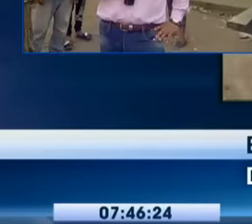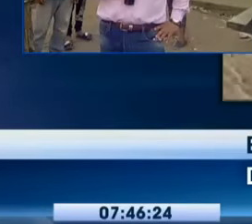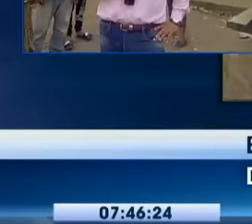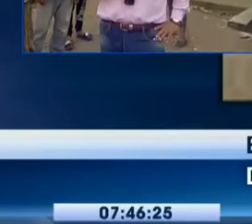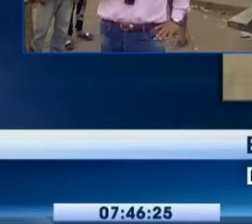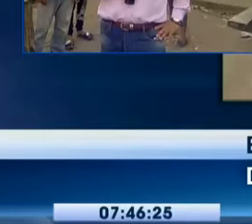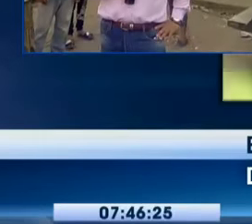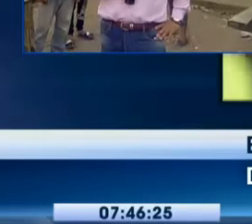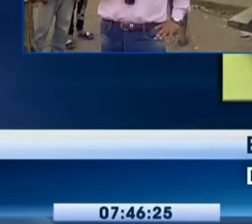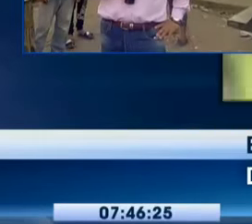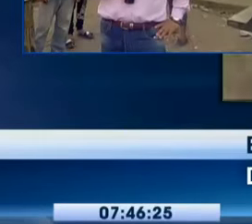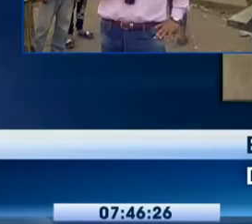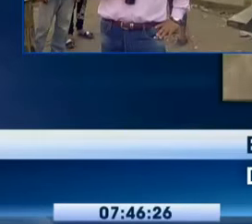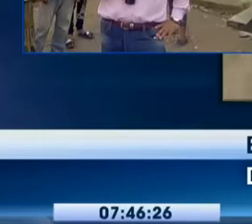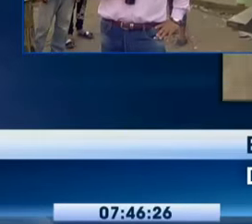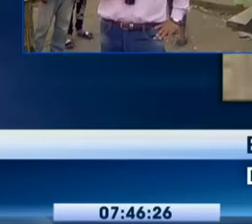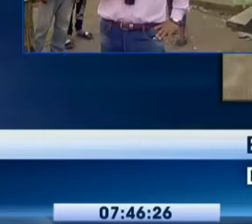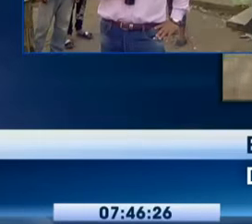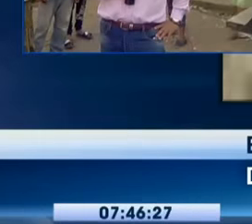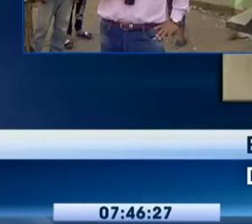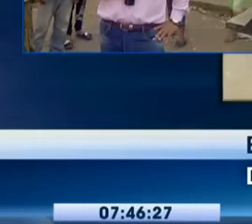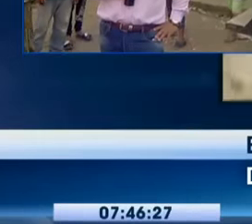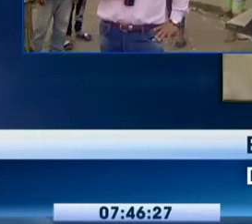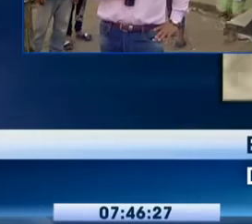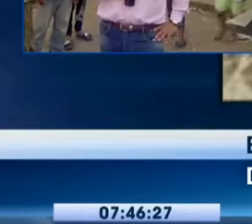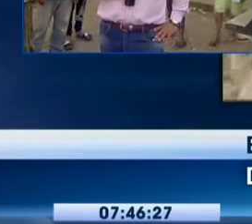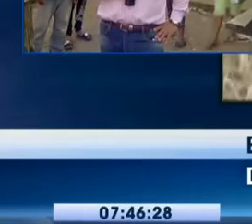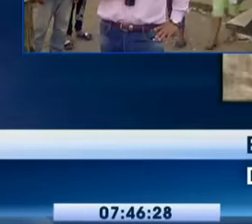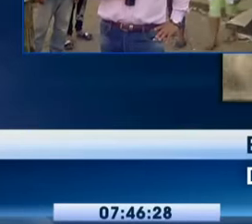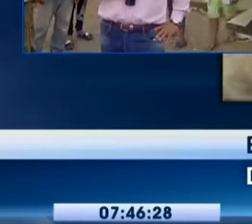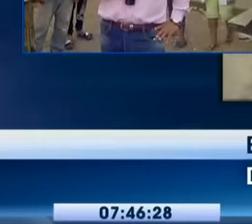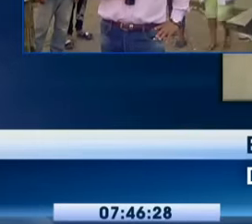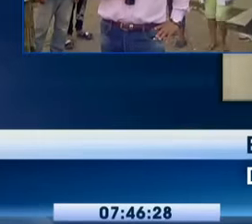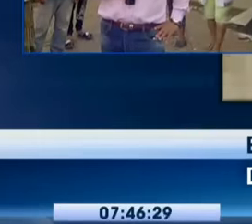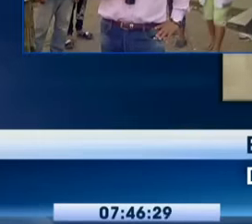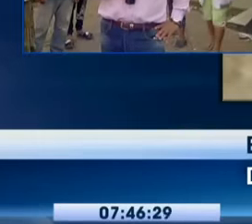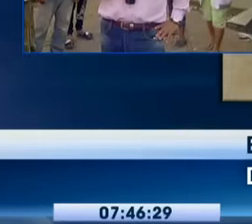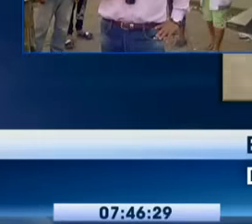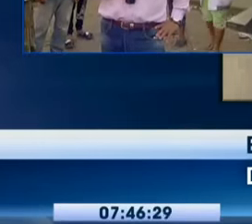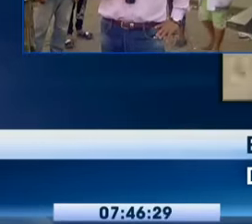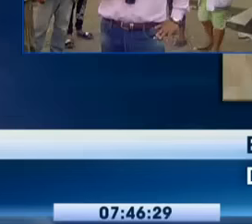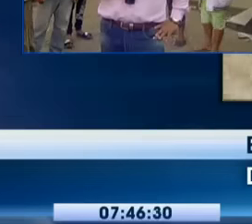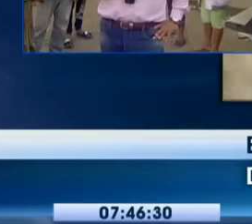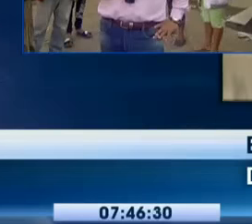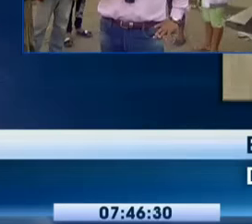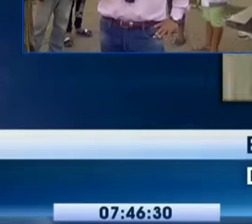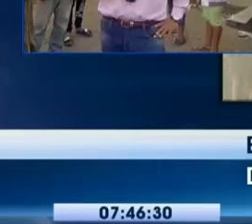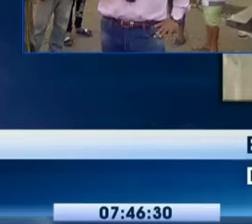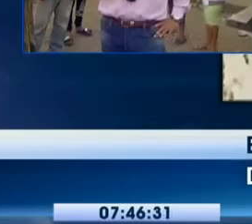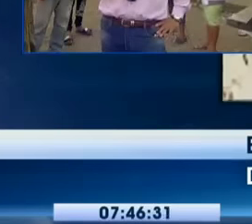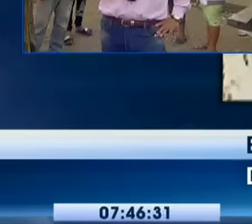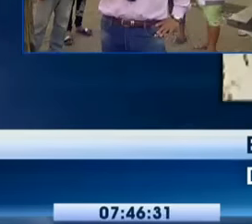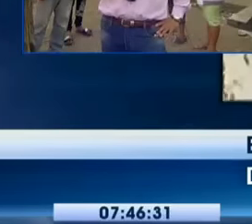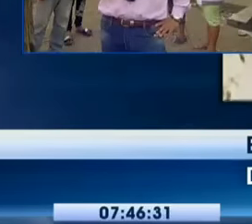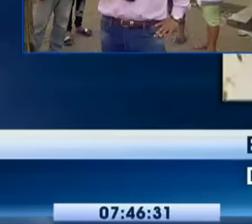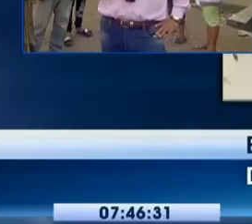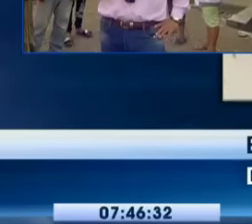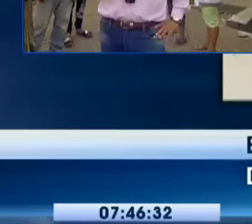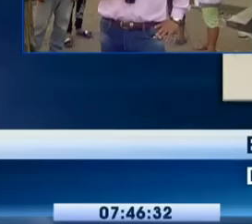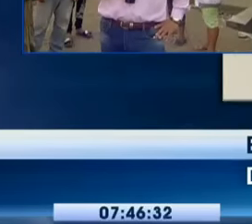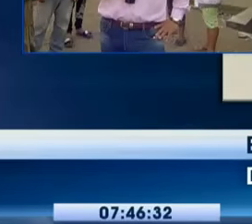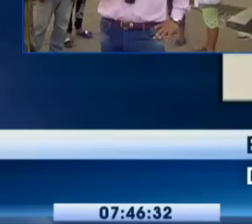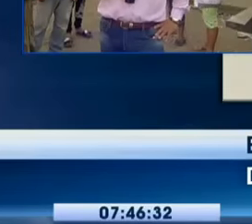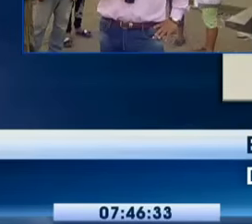golpearlo y meterle 2 disparos de arma de fuego. No tiene nombre, no hay calificativo. O si hay uno, es un acto de cobardía sin